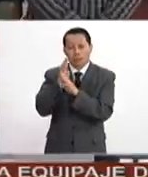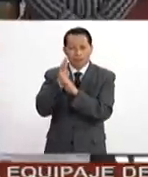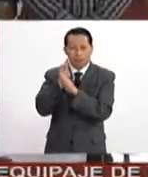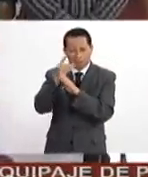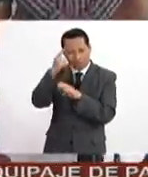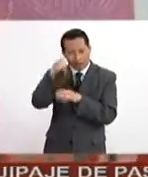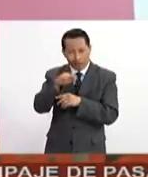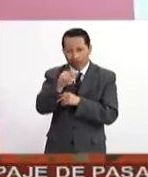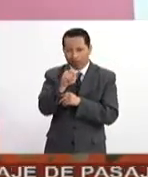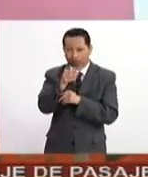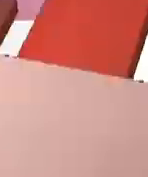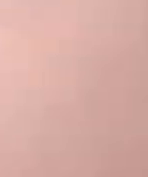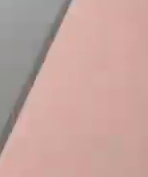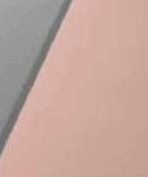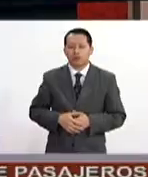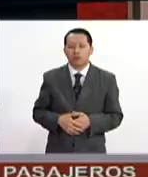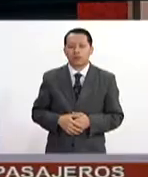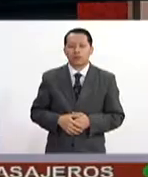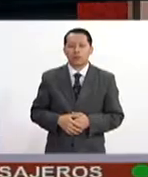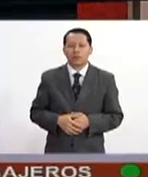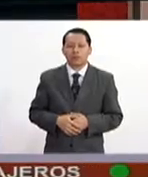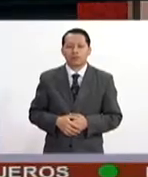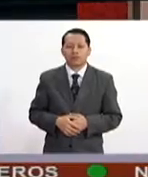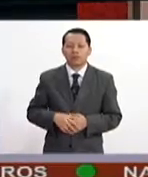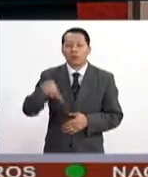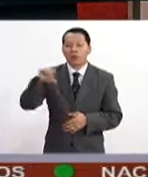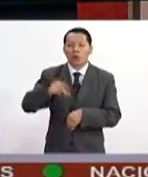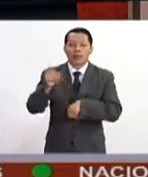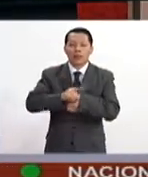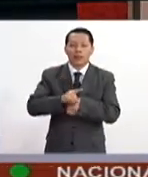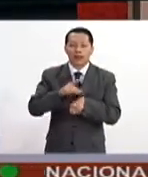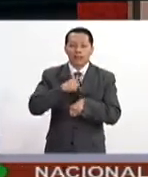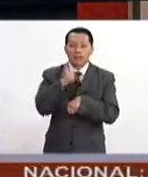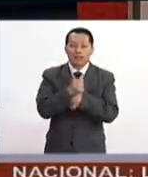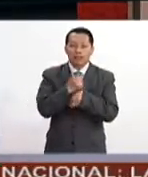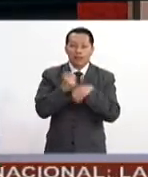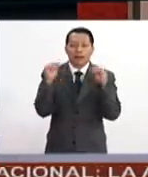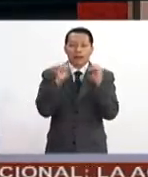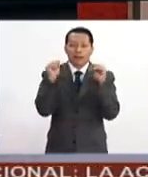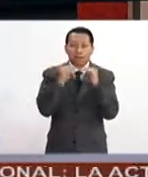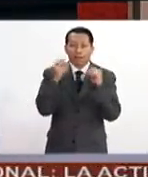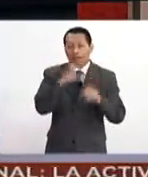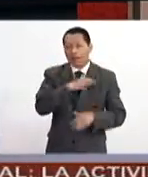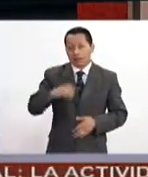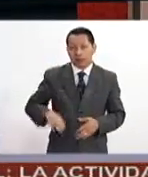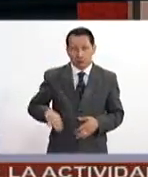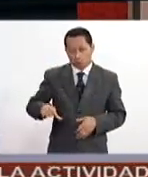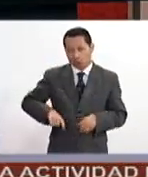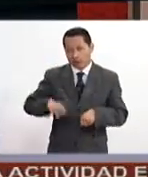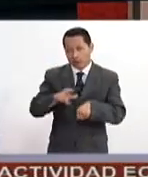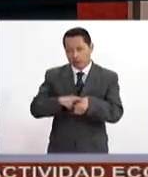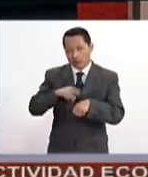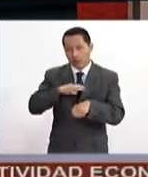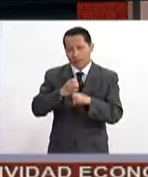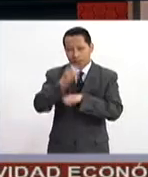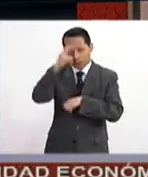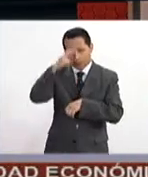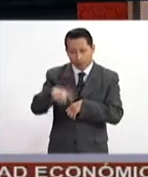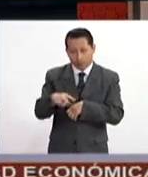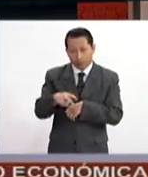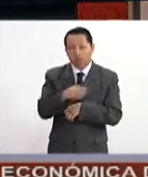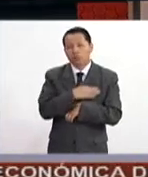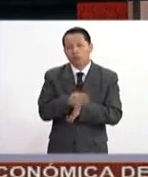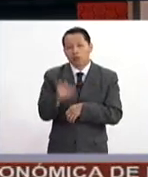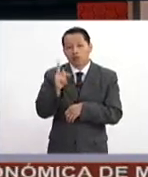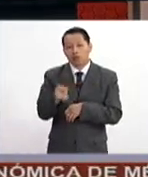de la Ciudad de México. Y hoy precisamente el primer debate entre los contendientes a la gubernatura del Estado de México. Bueno, en lo que tiene